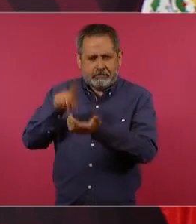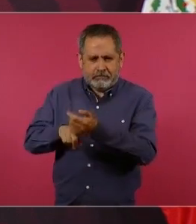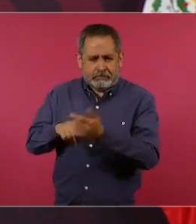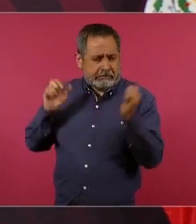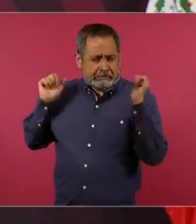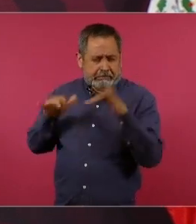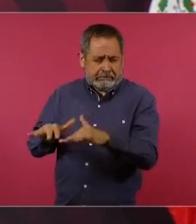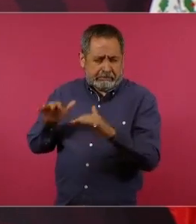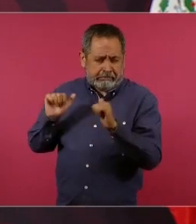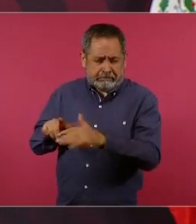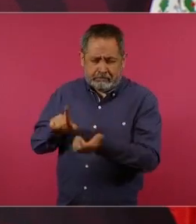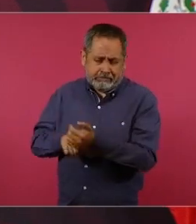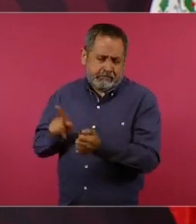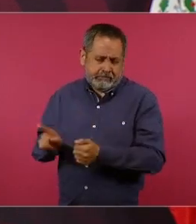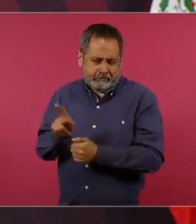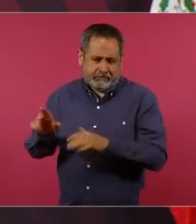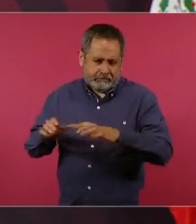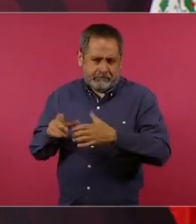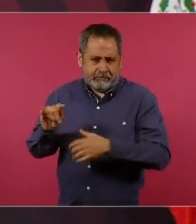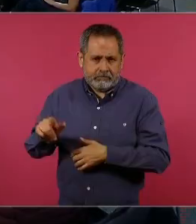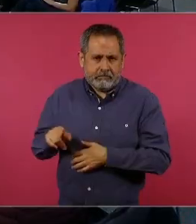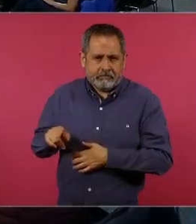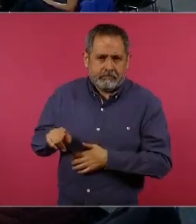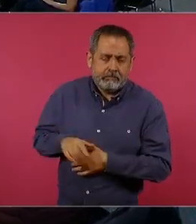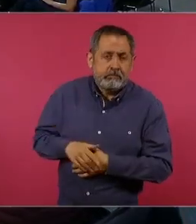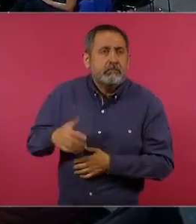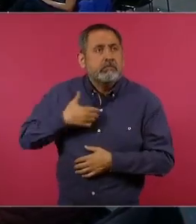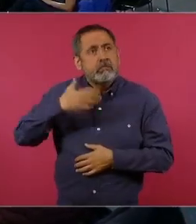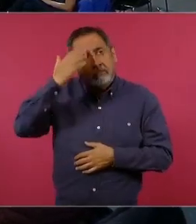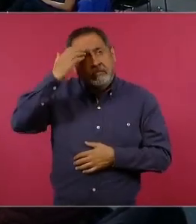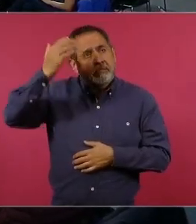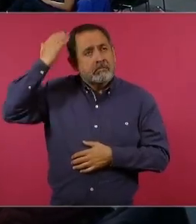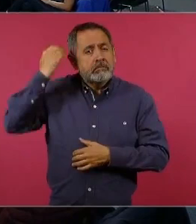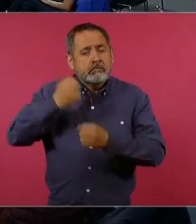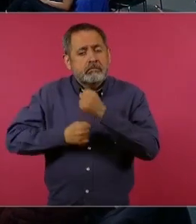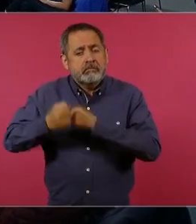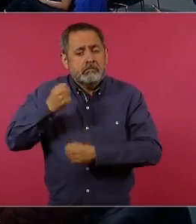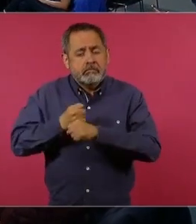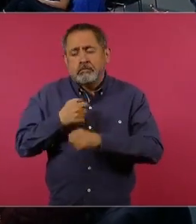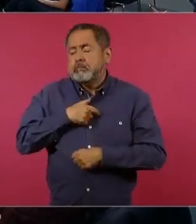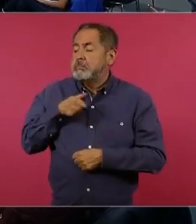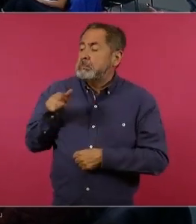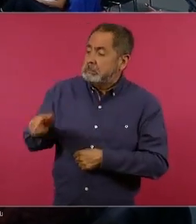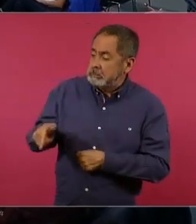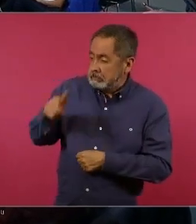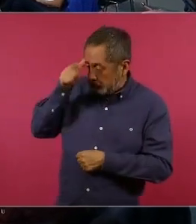muy visitado. Yo lo conocí hace